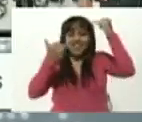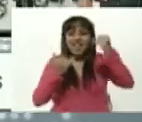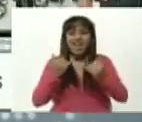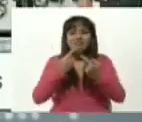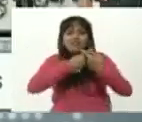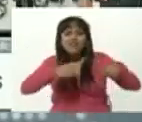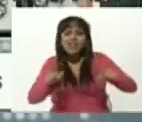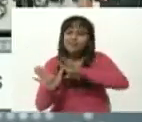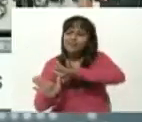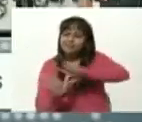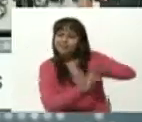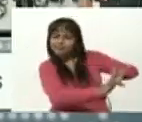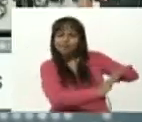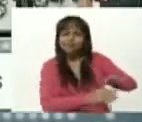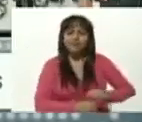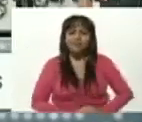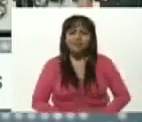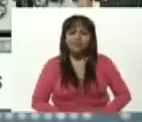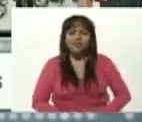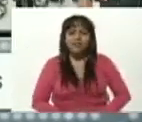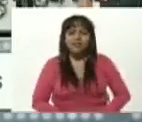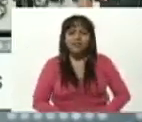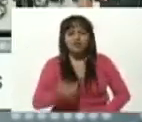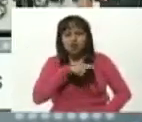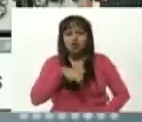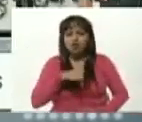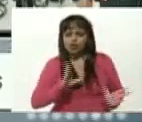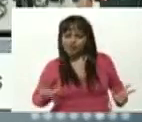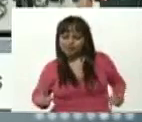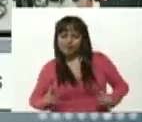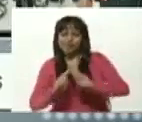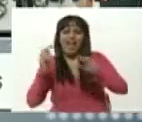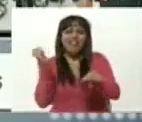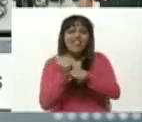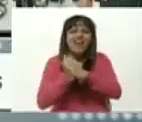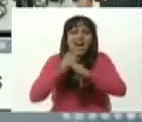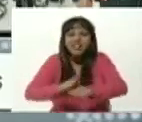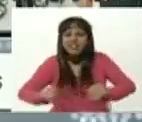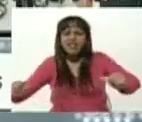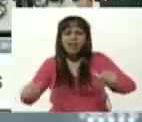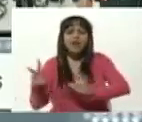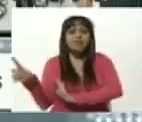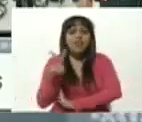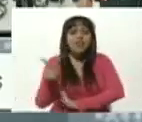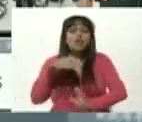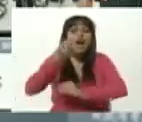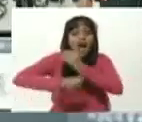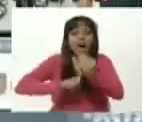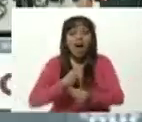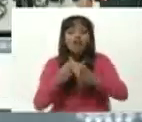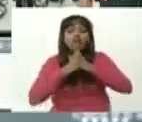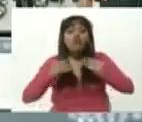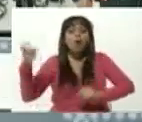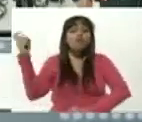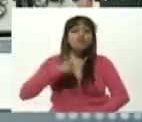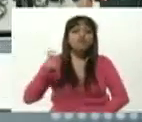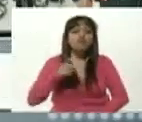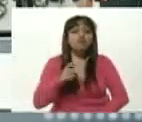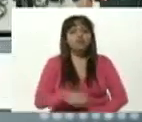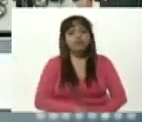lado, y pongámonos a trabajar la tierra para que Venezuela produzca todo lo que